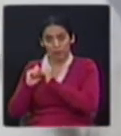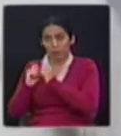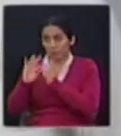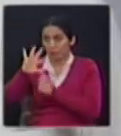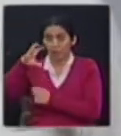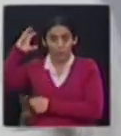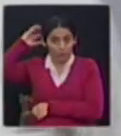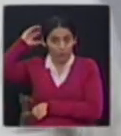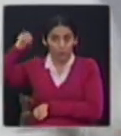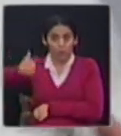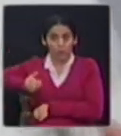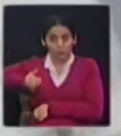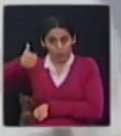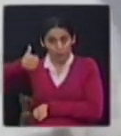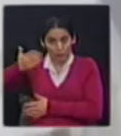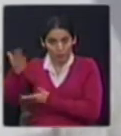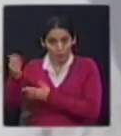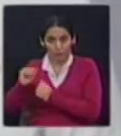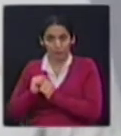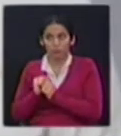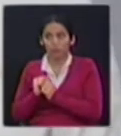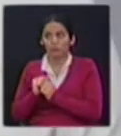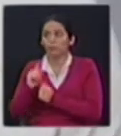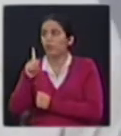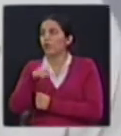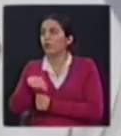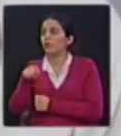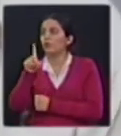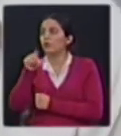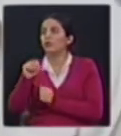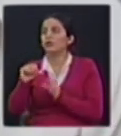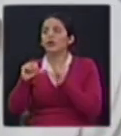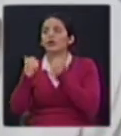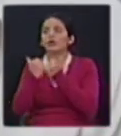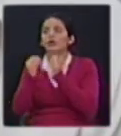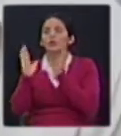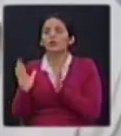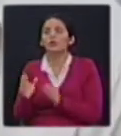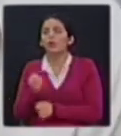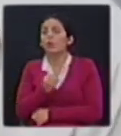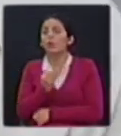Cinta Viteri, por cierto, pero hablemos de diputados, saca